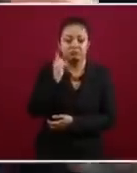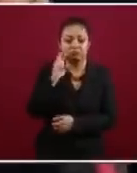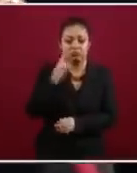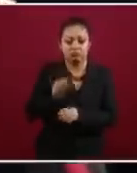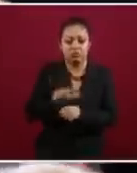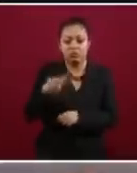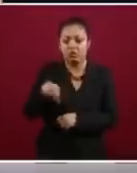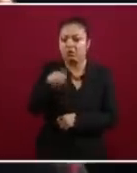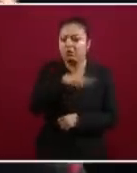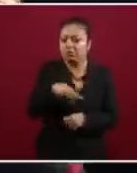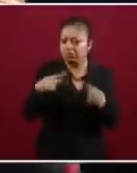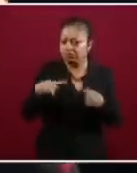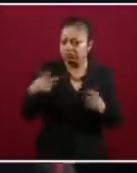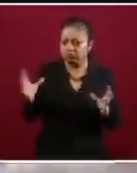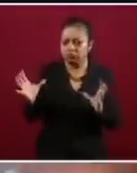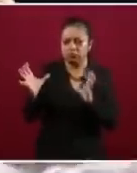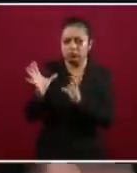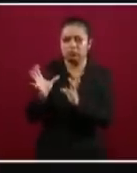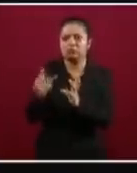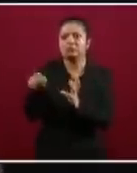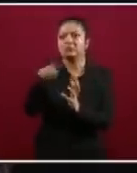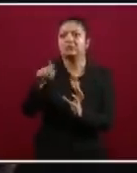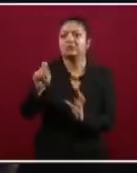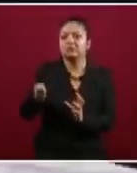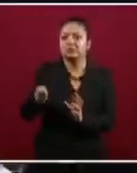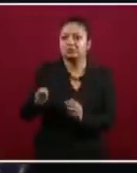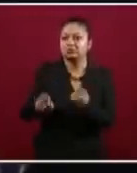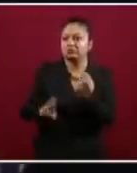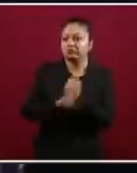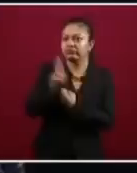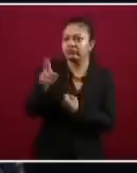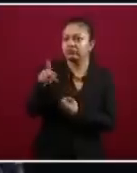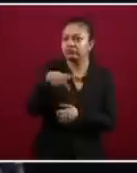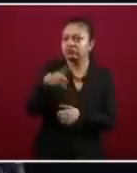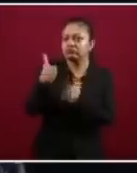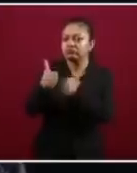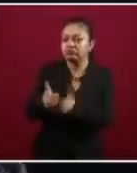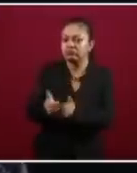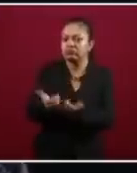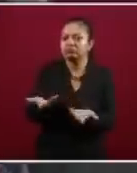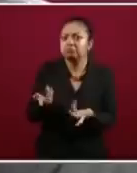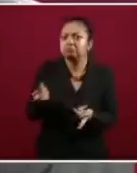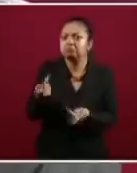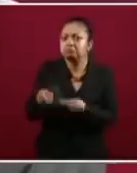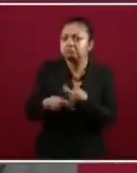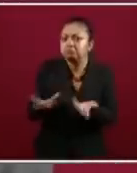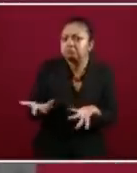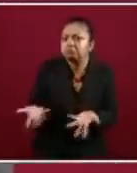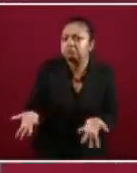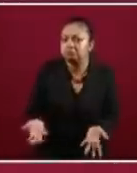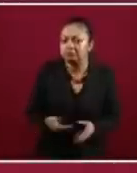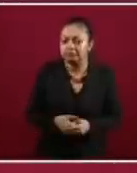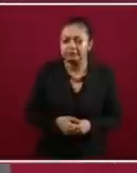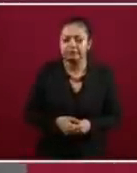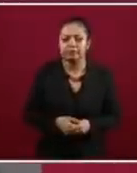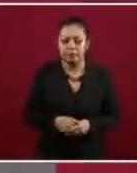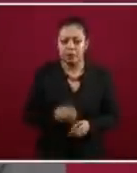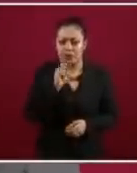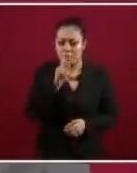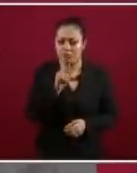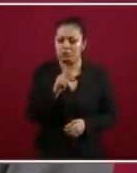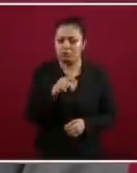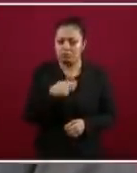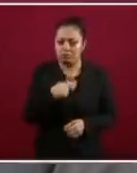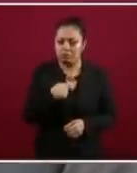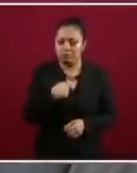las protestas a este gobierno de ese tipo, pues, ¿no van a tener efecto? Bueno, te contesto primero